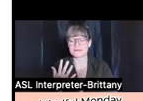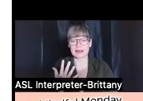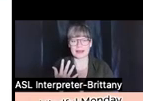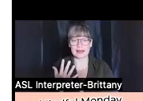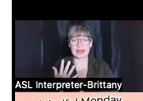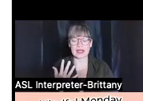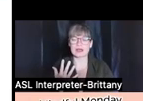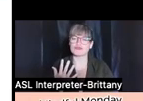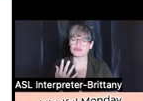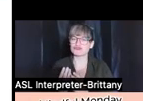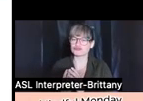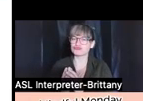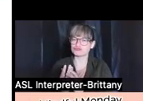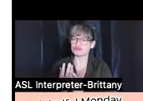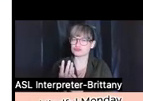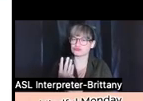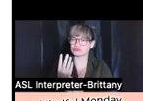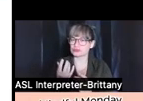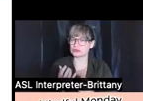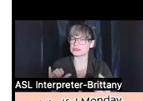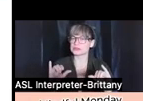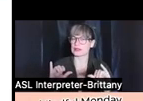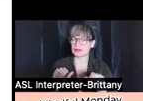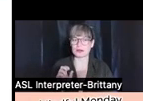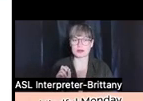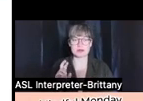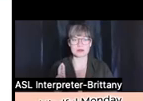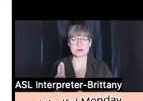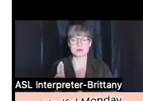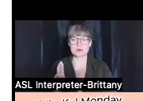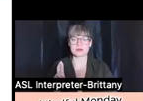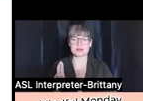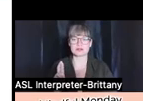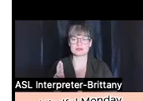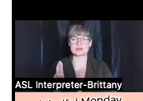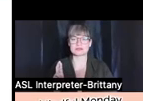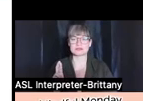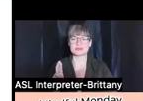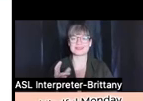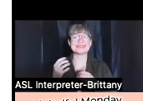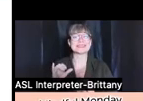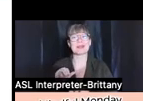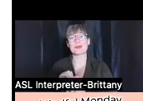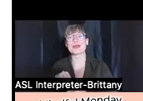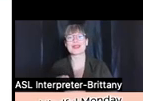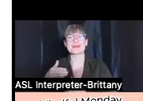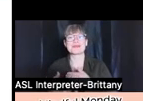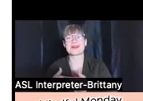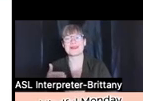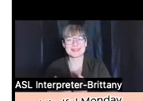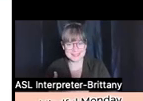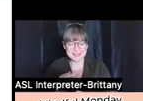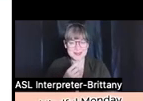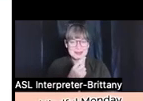floreciendo a su propio paso o pasando por un momento de crecimiento. O número 6, todavía